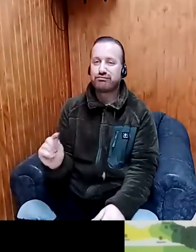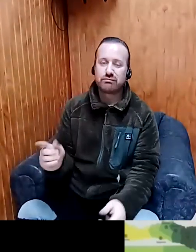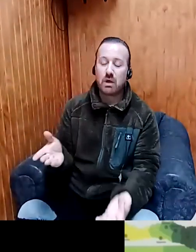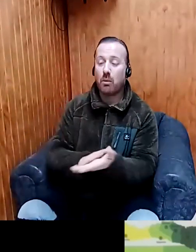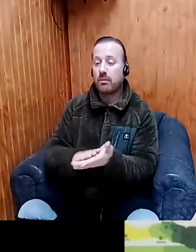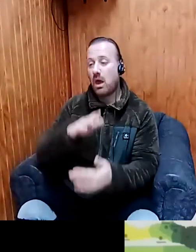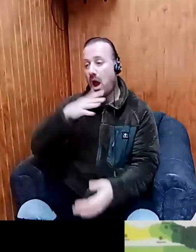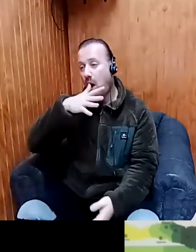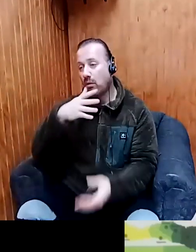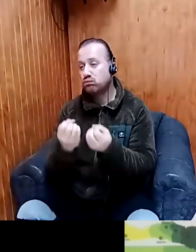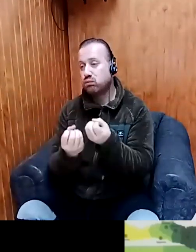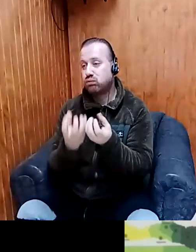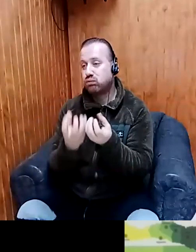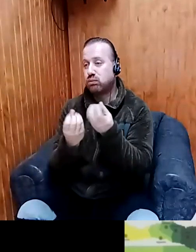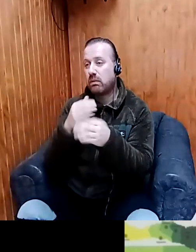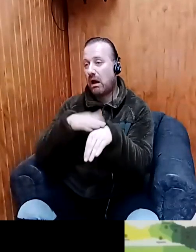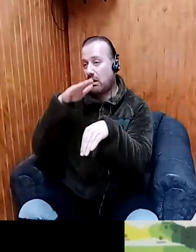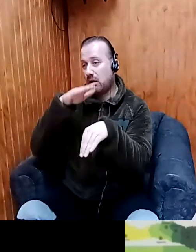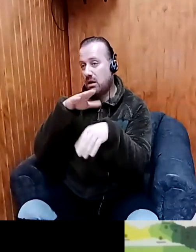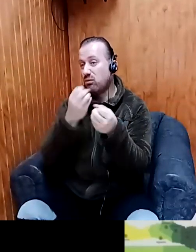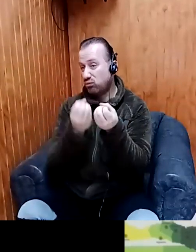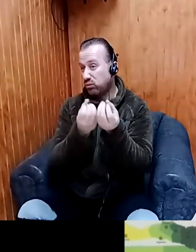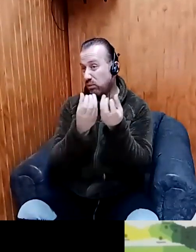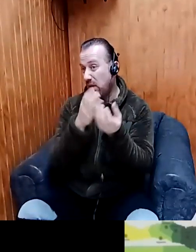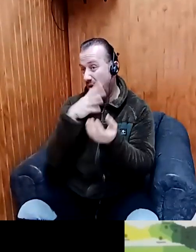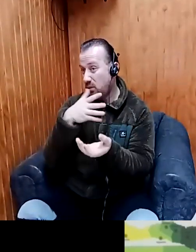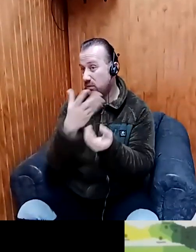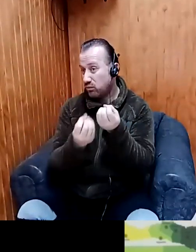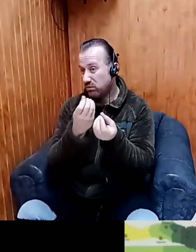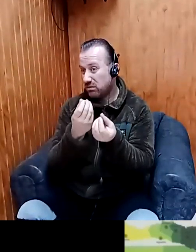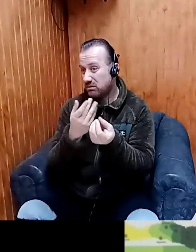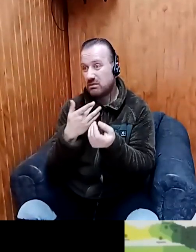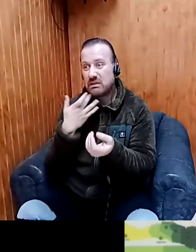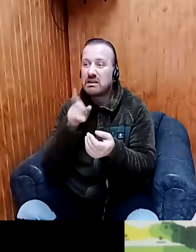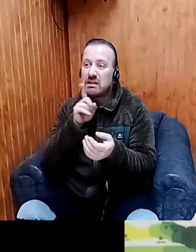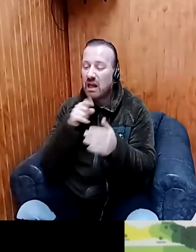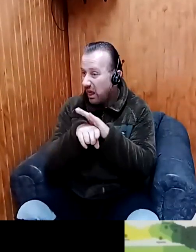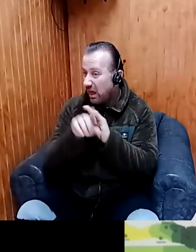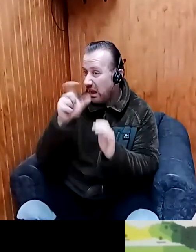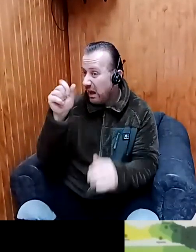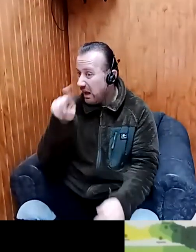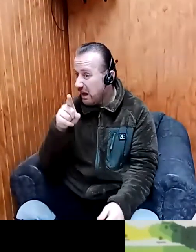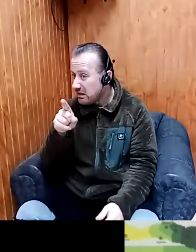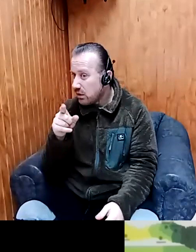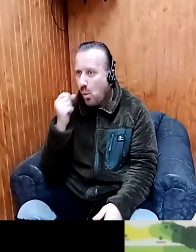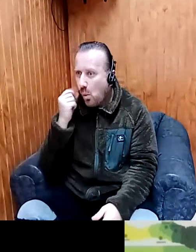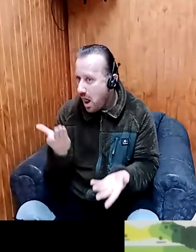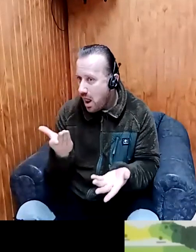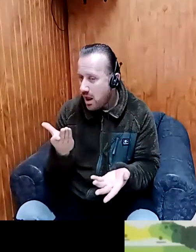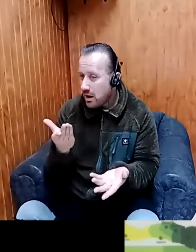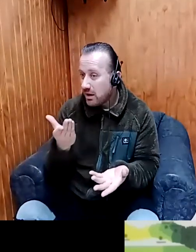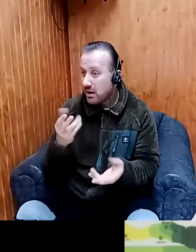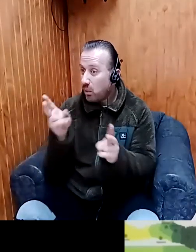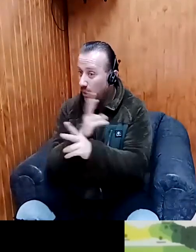hierve. Ostras, ¿y esas burbujitas que salen del agua, qué tienen dentro? ¿Tienen gas? ¿Y qué gas es? ¿Es aire?